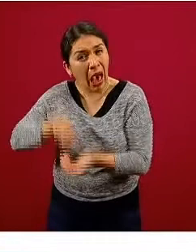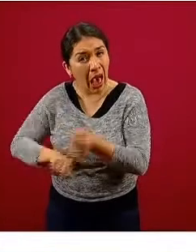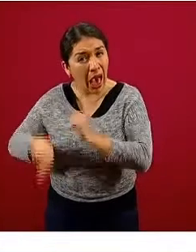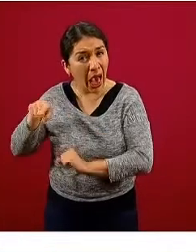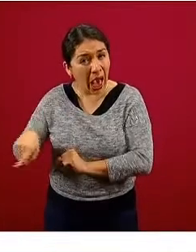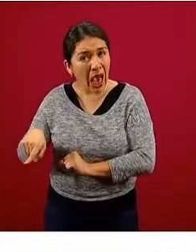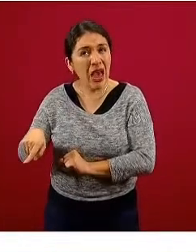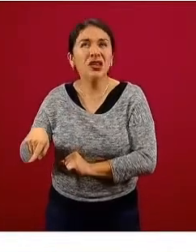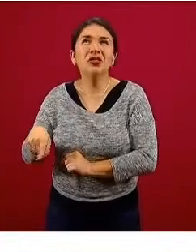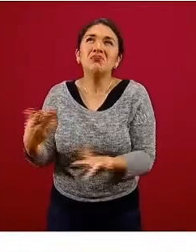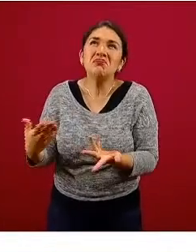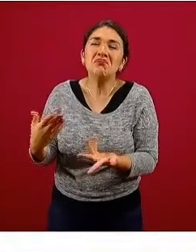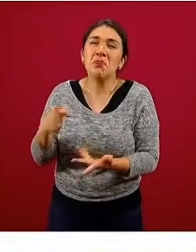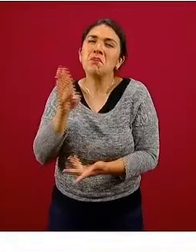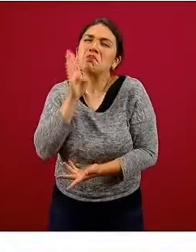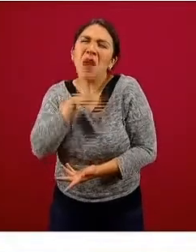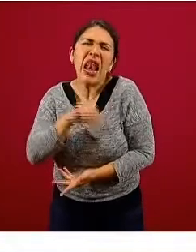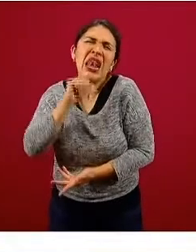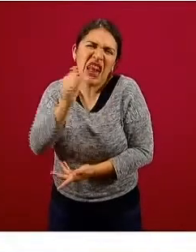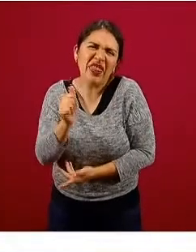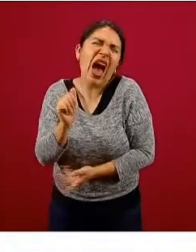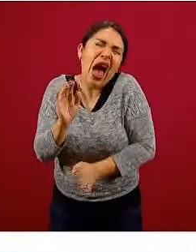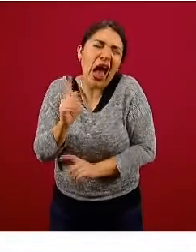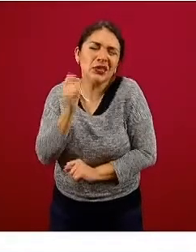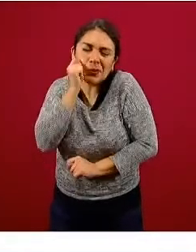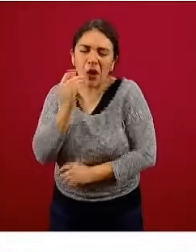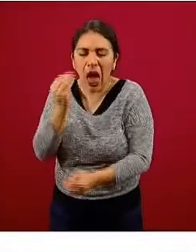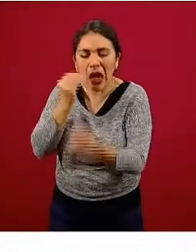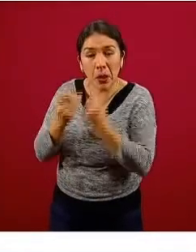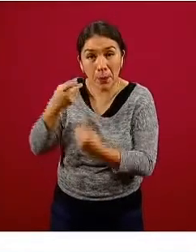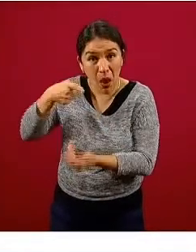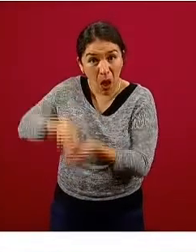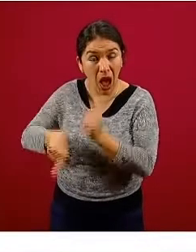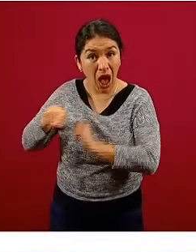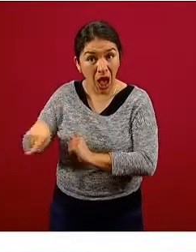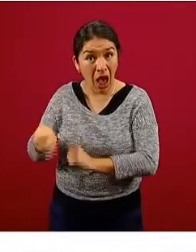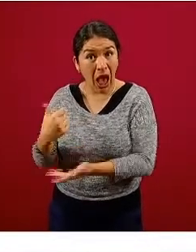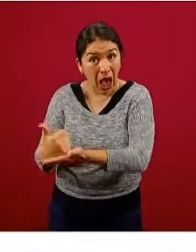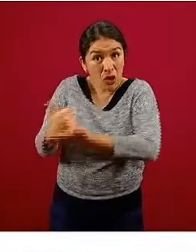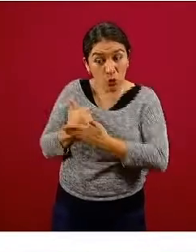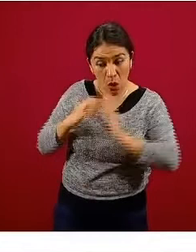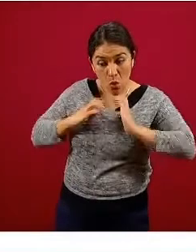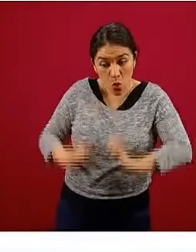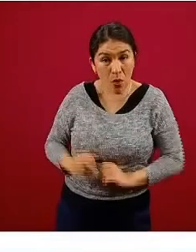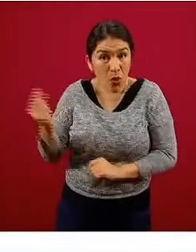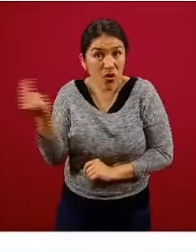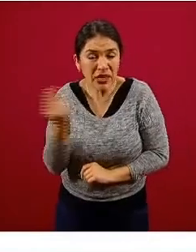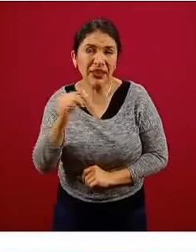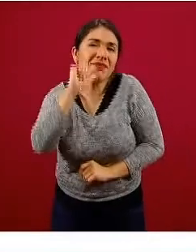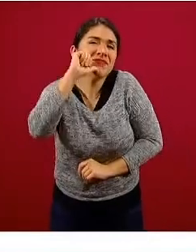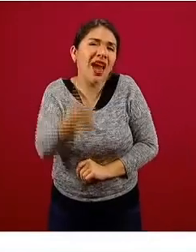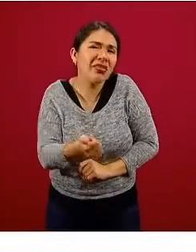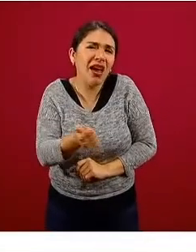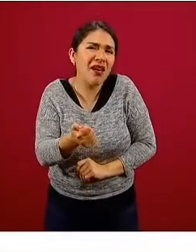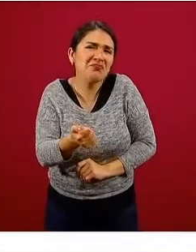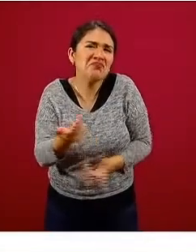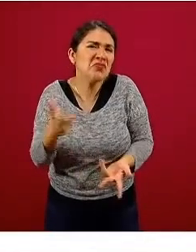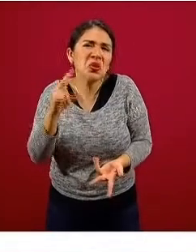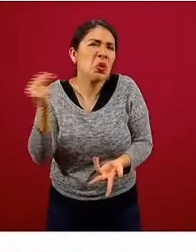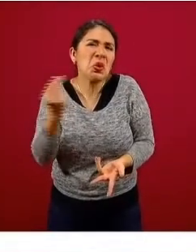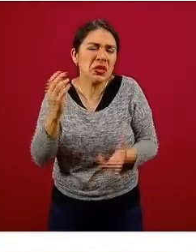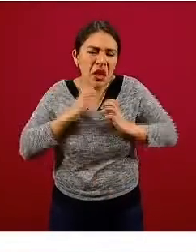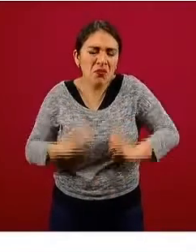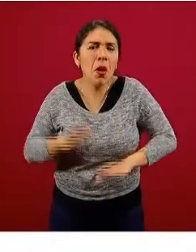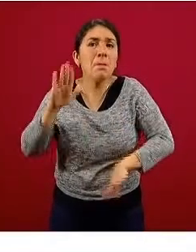día un poquito de eso no es malo, pero que no son calorías discrecionales, no las necesitamos